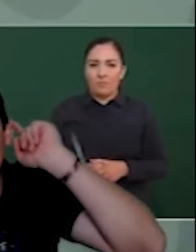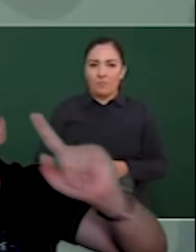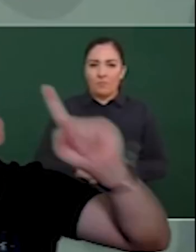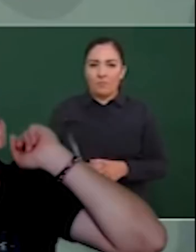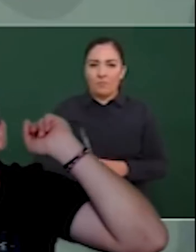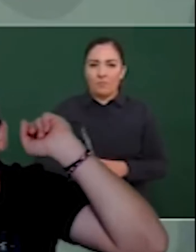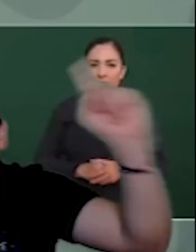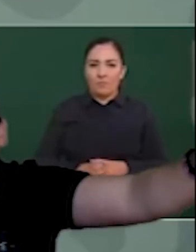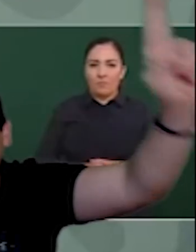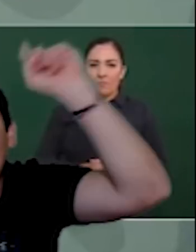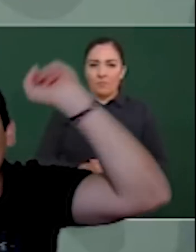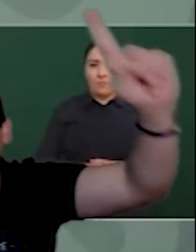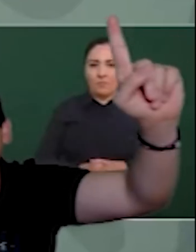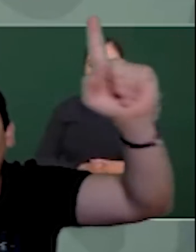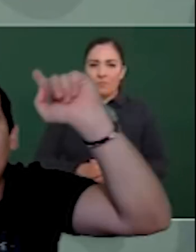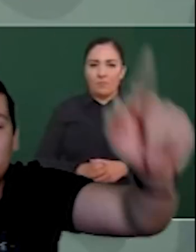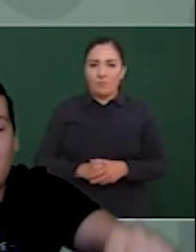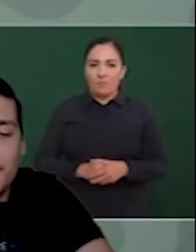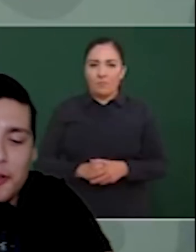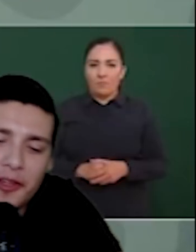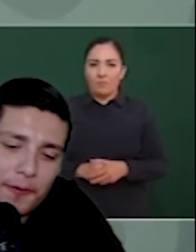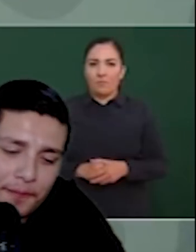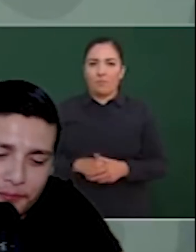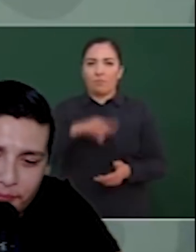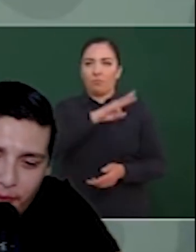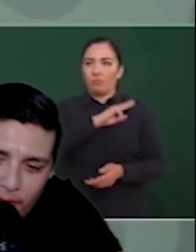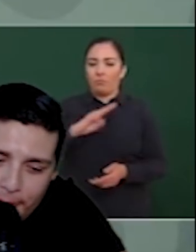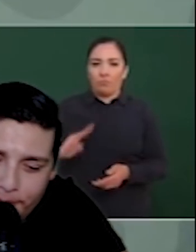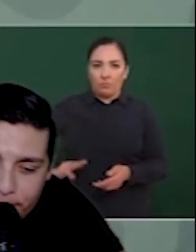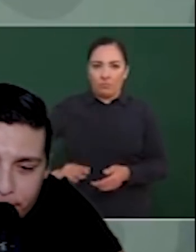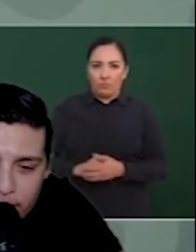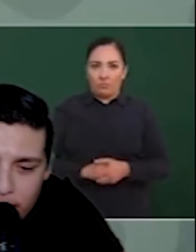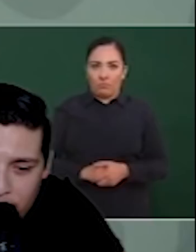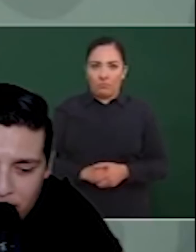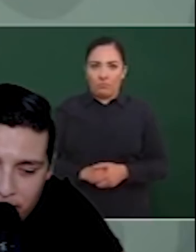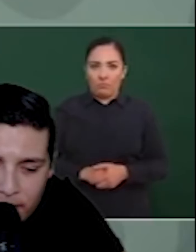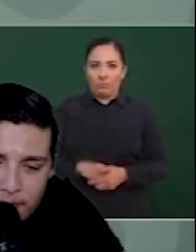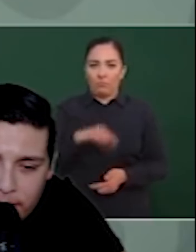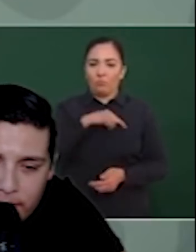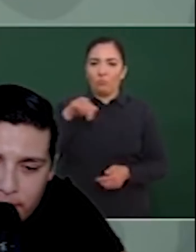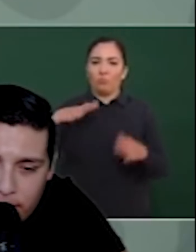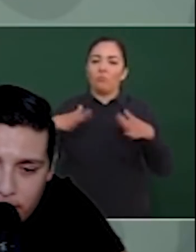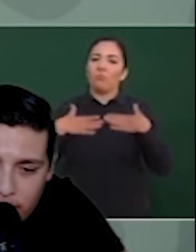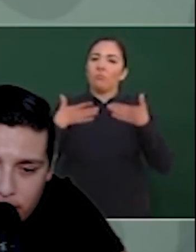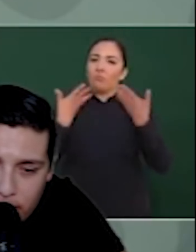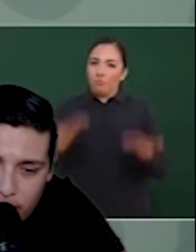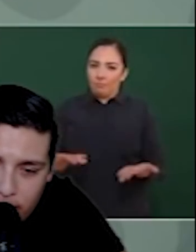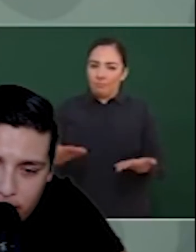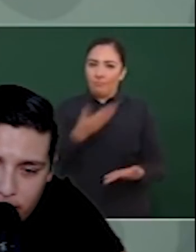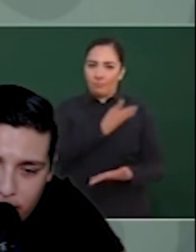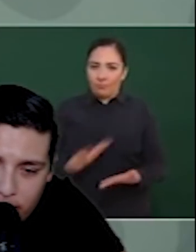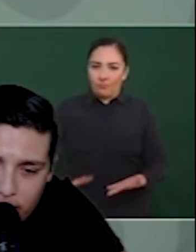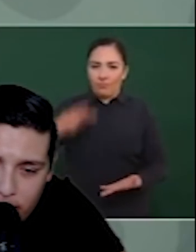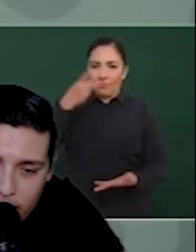Está bien de la izquierda Maru Campos. Veamos el video. Le tenemos mucha confianza al presidente municipal